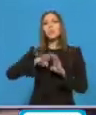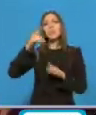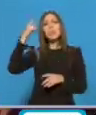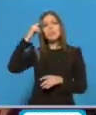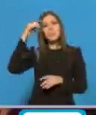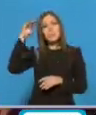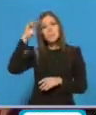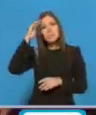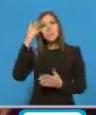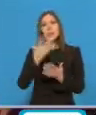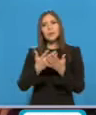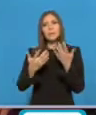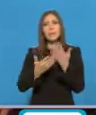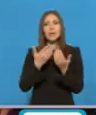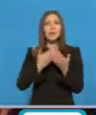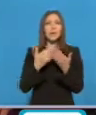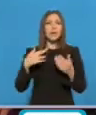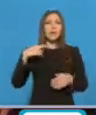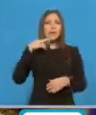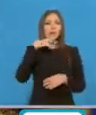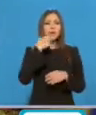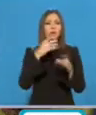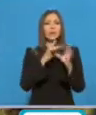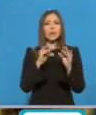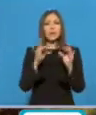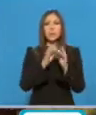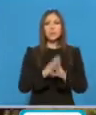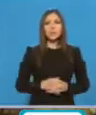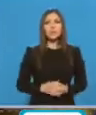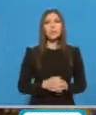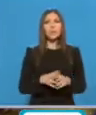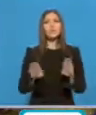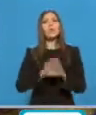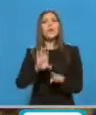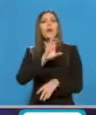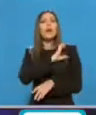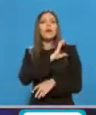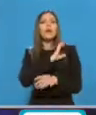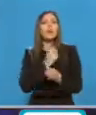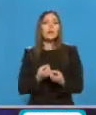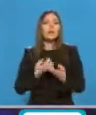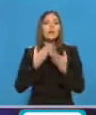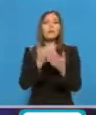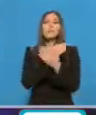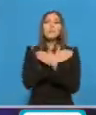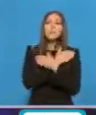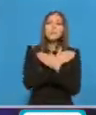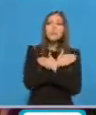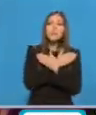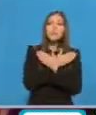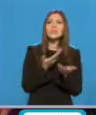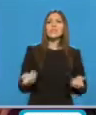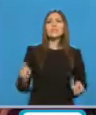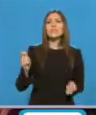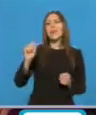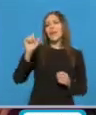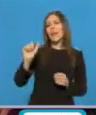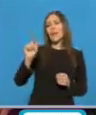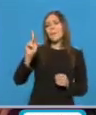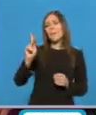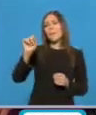y rápidamente quiero aquí hacer una pausa. Apapacho. ¿De dónde viene esta raíz de apapacho?